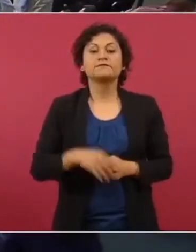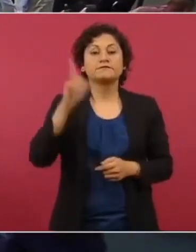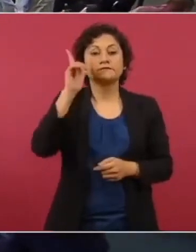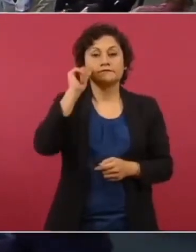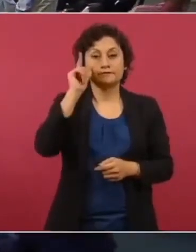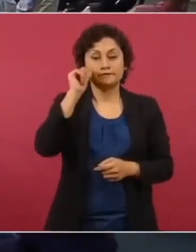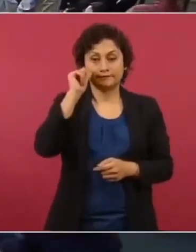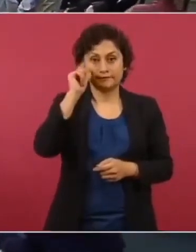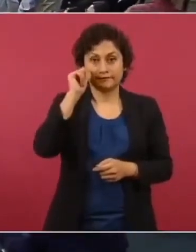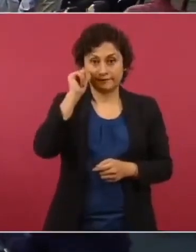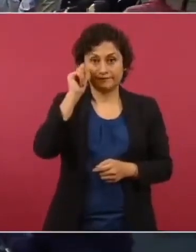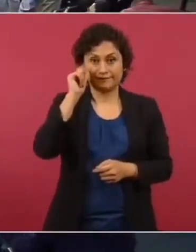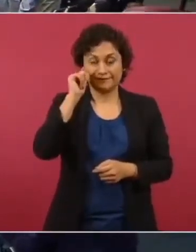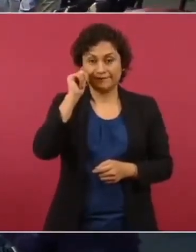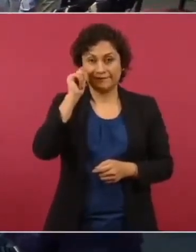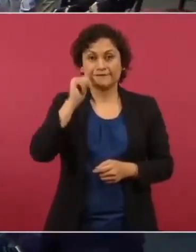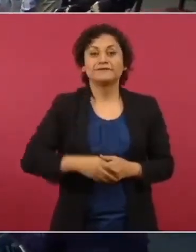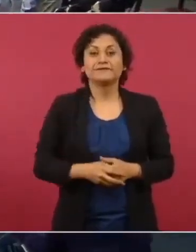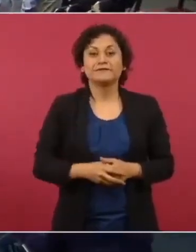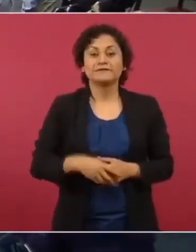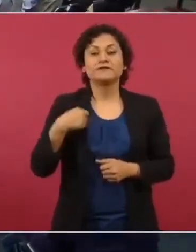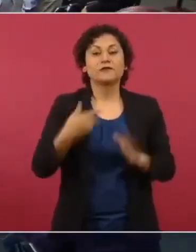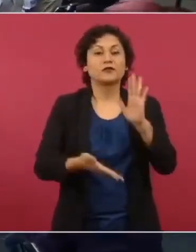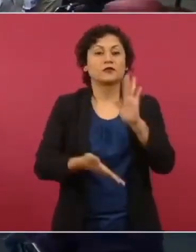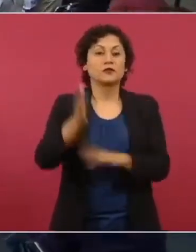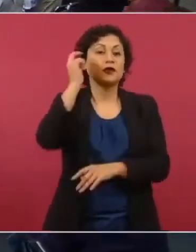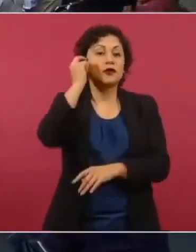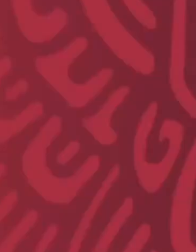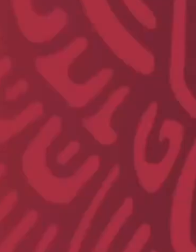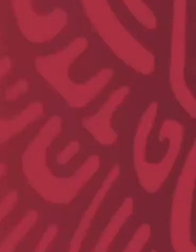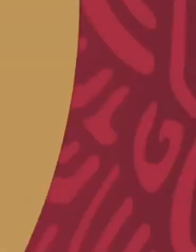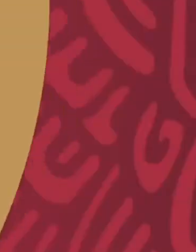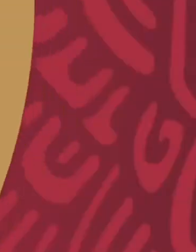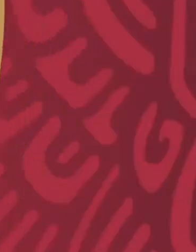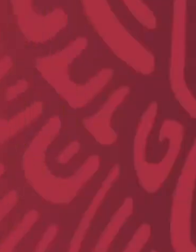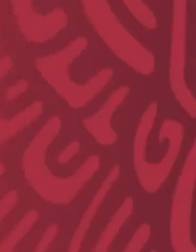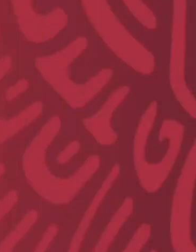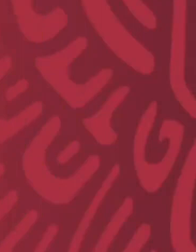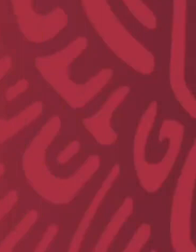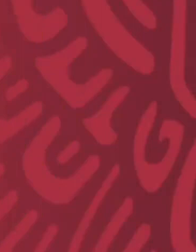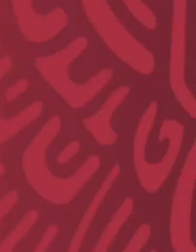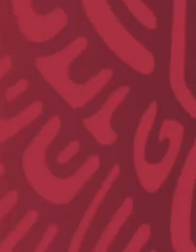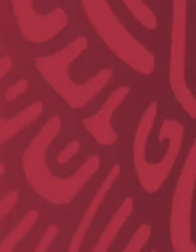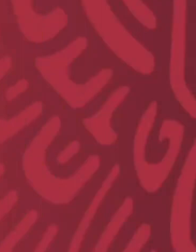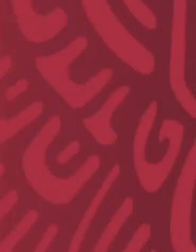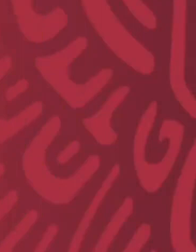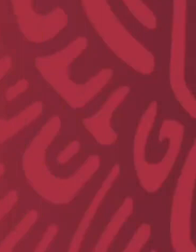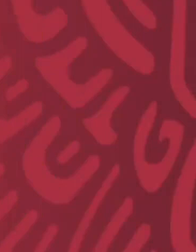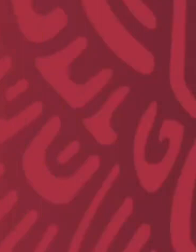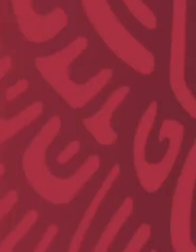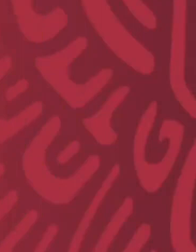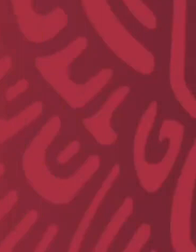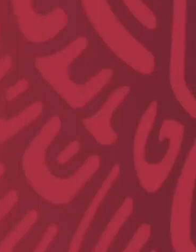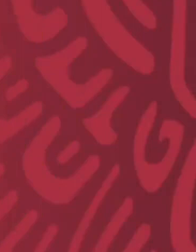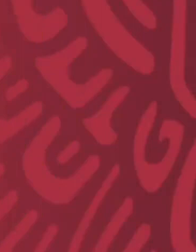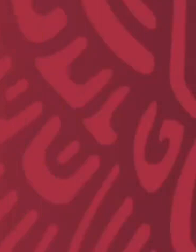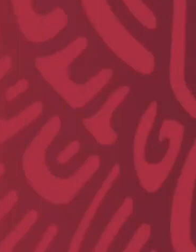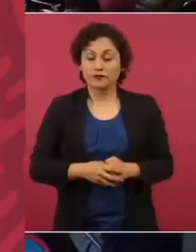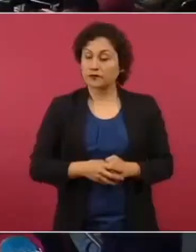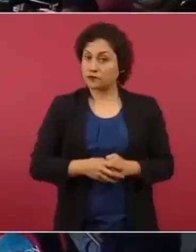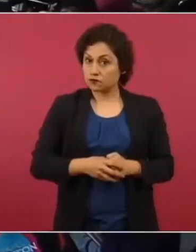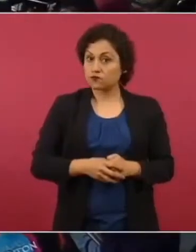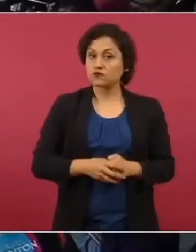la reunión con el abogado de Pedro Castillo se demostró ausencia de fundamentos legales que atacan al presidente peruano. Fue muy buena